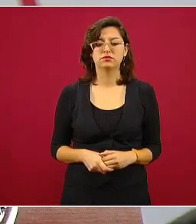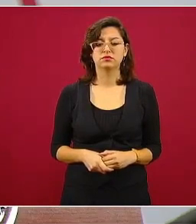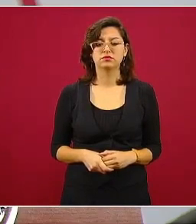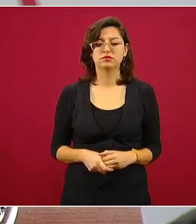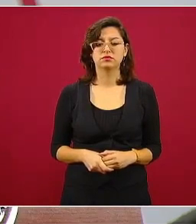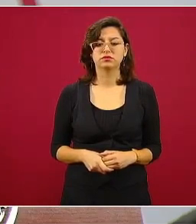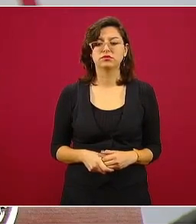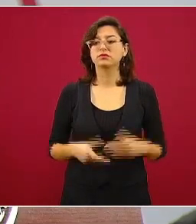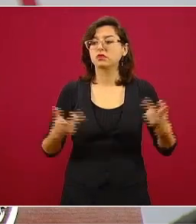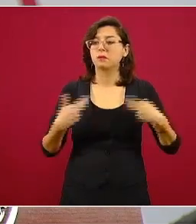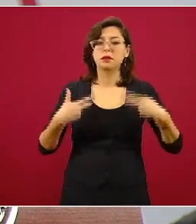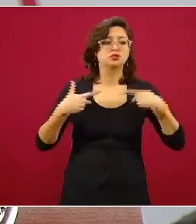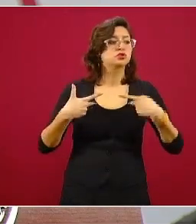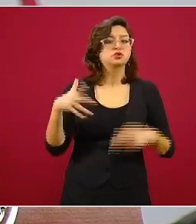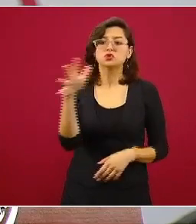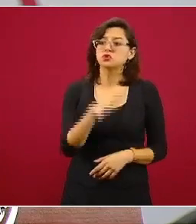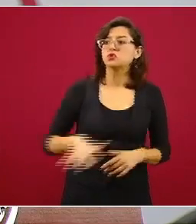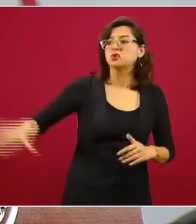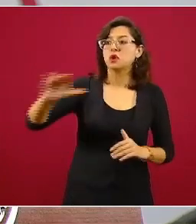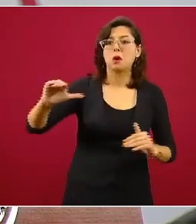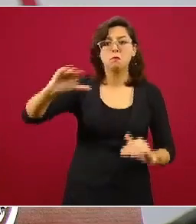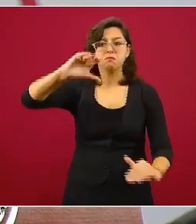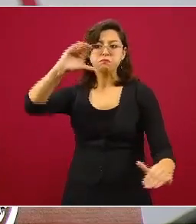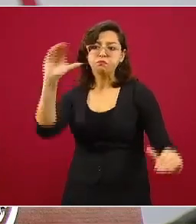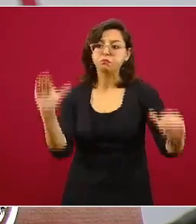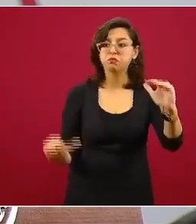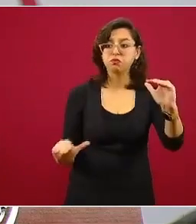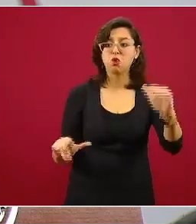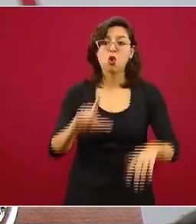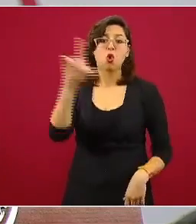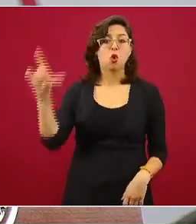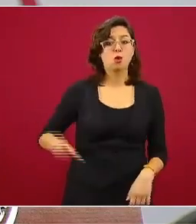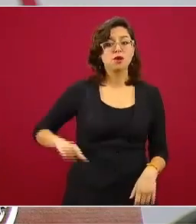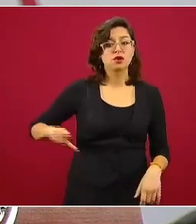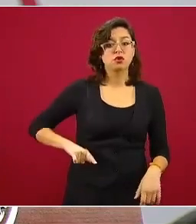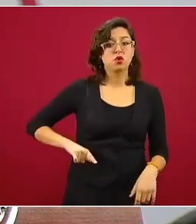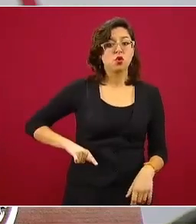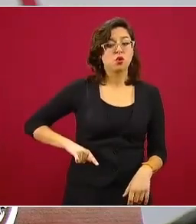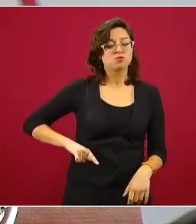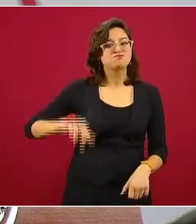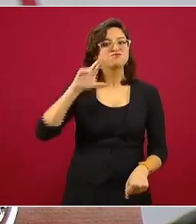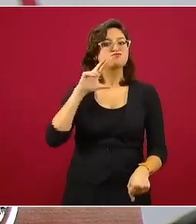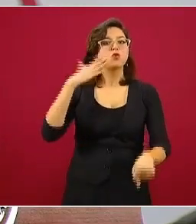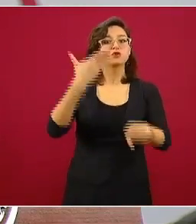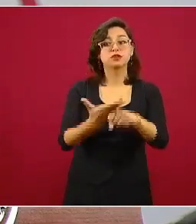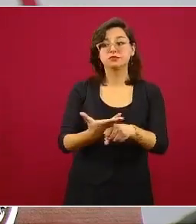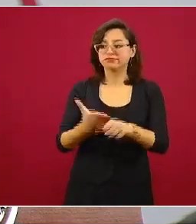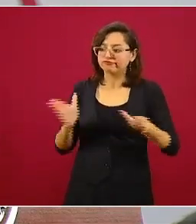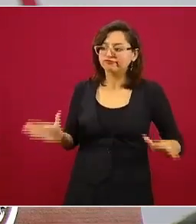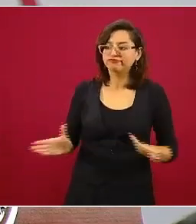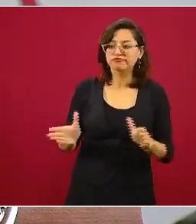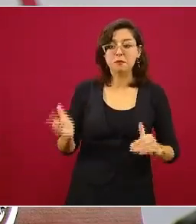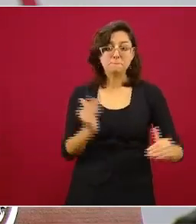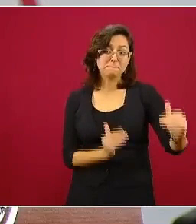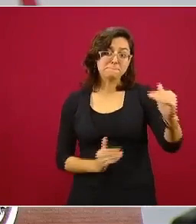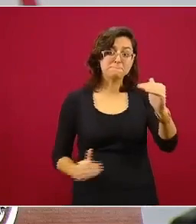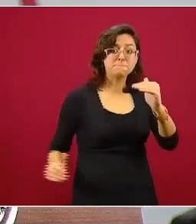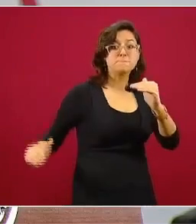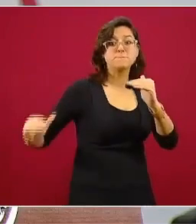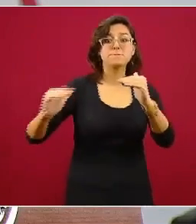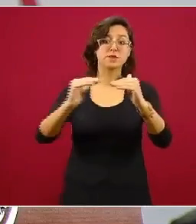atemperar las desigualdades sociales. Es una función básica,